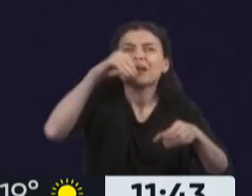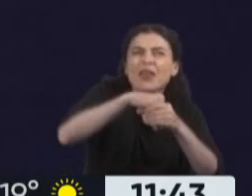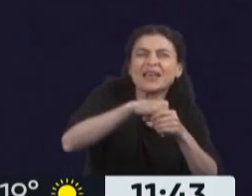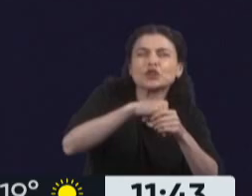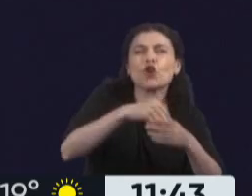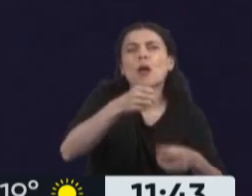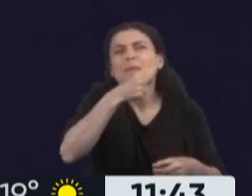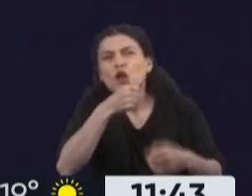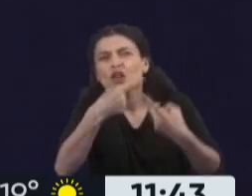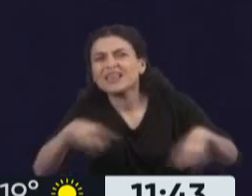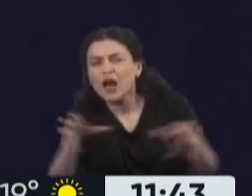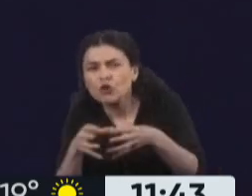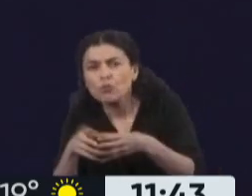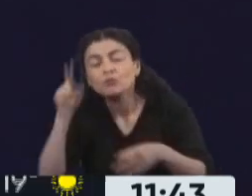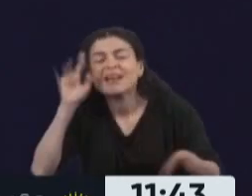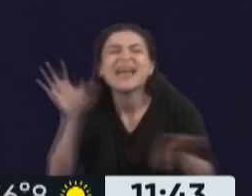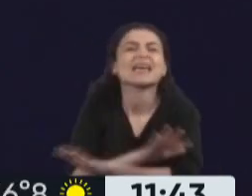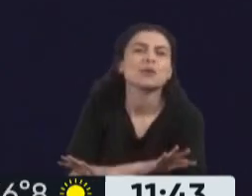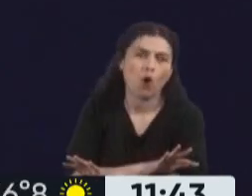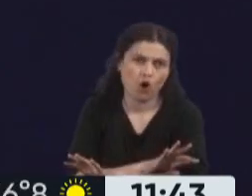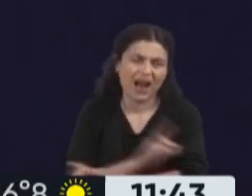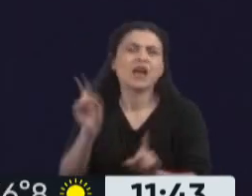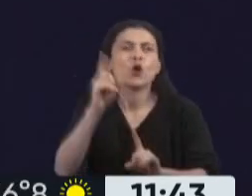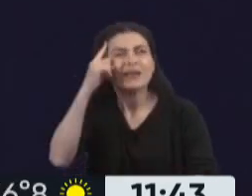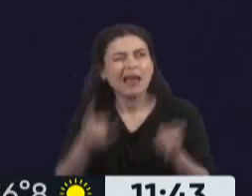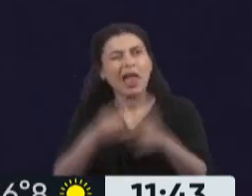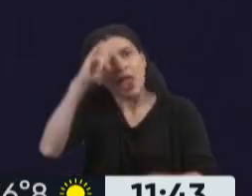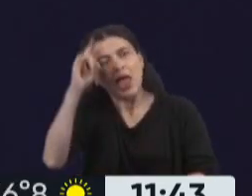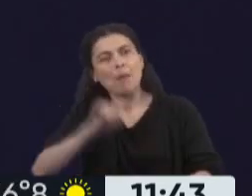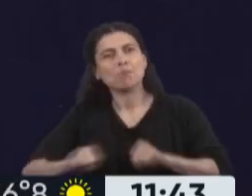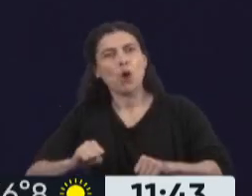por equivocación y no por mentiras